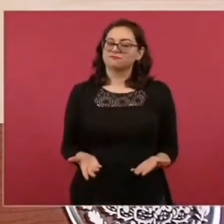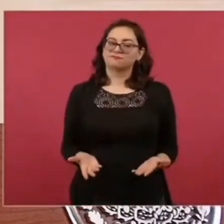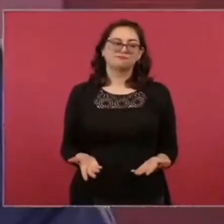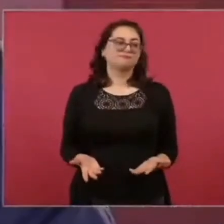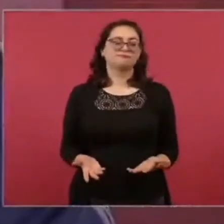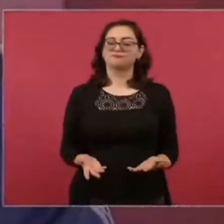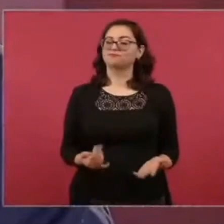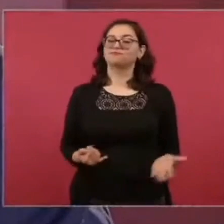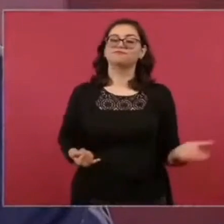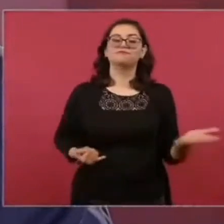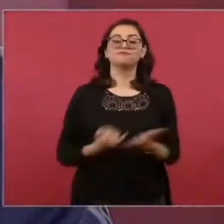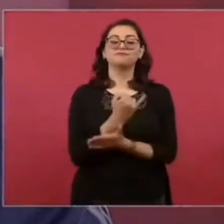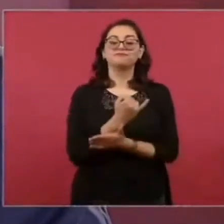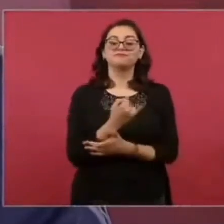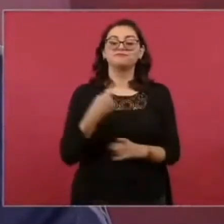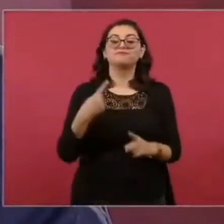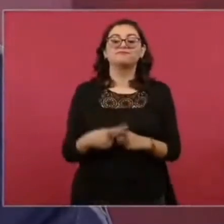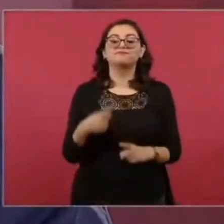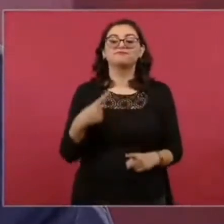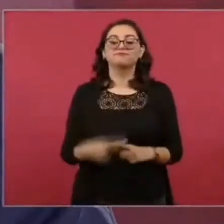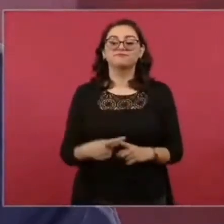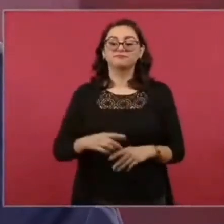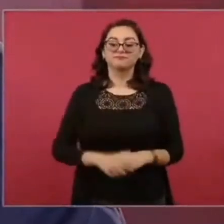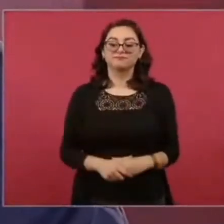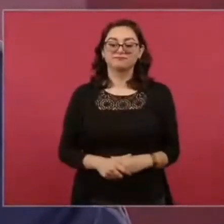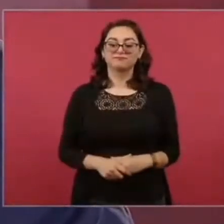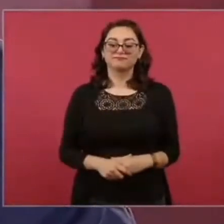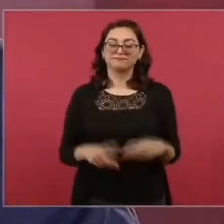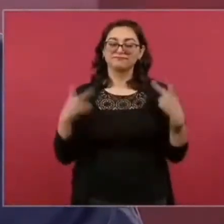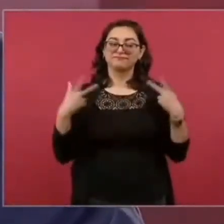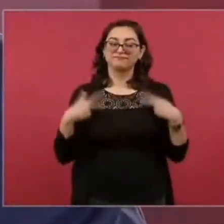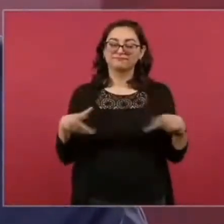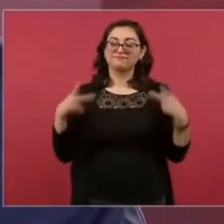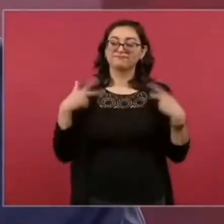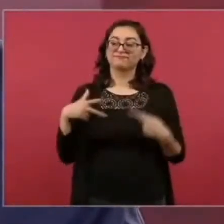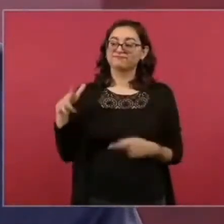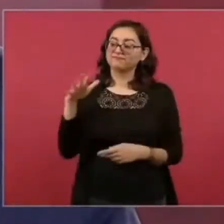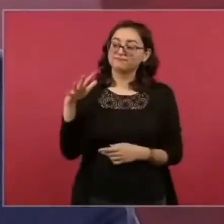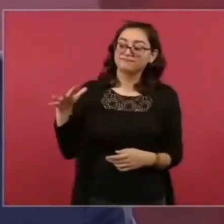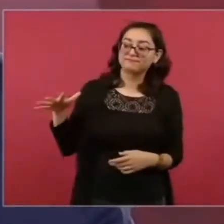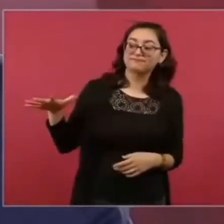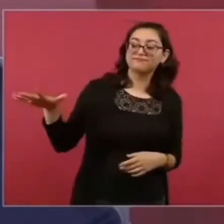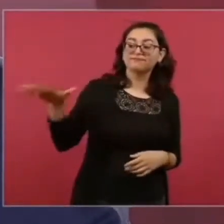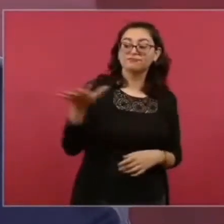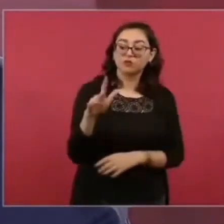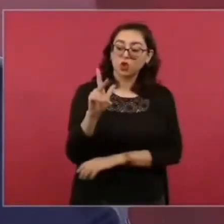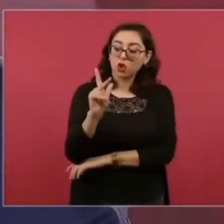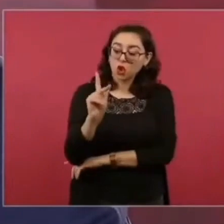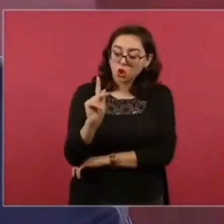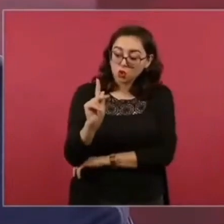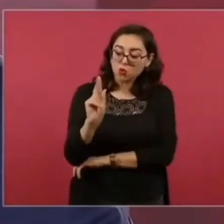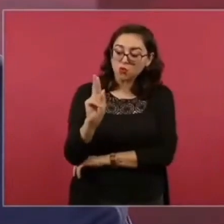pueblo, el protagonista principal, les guste o no les